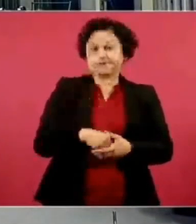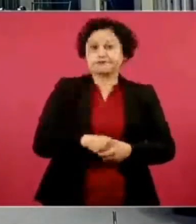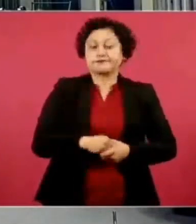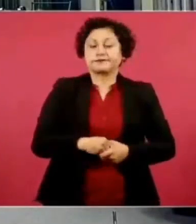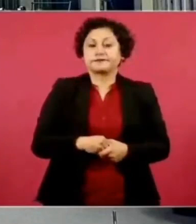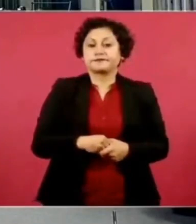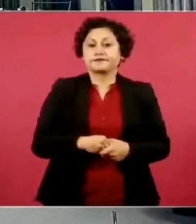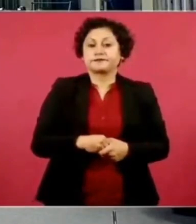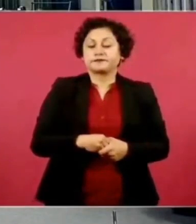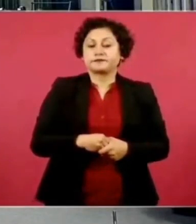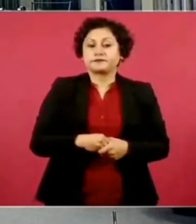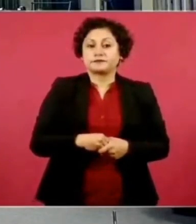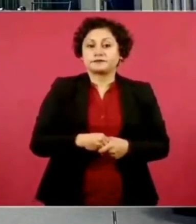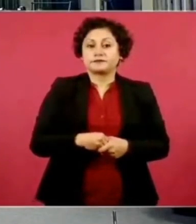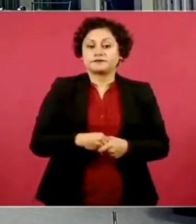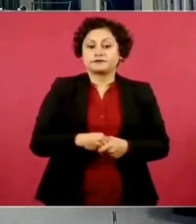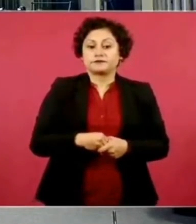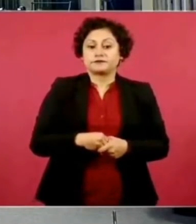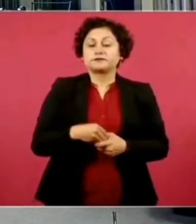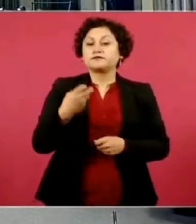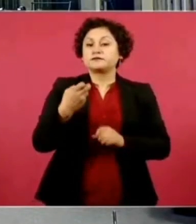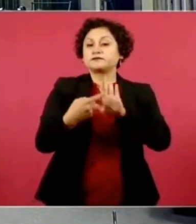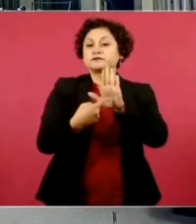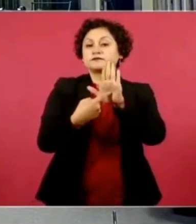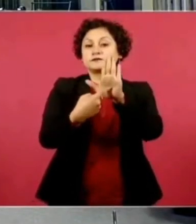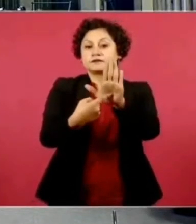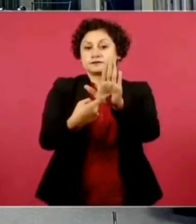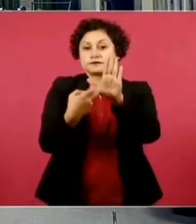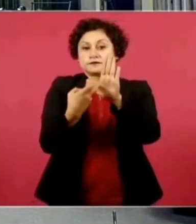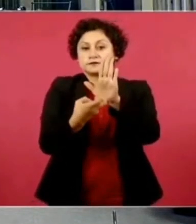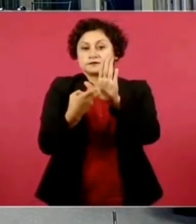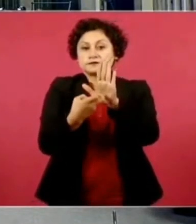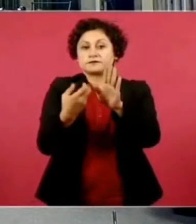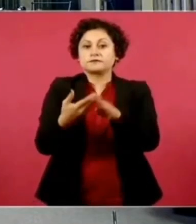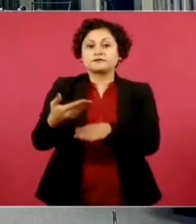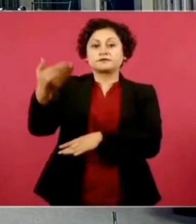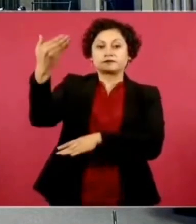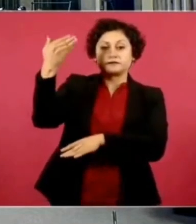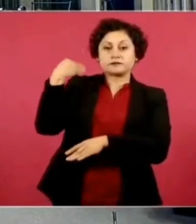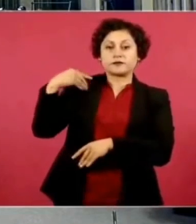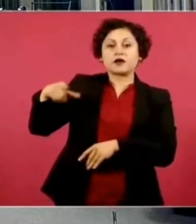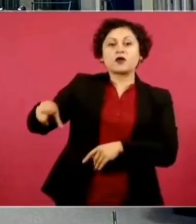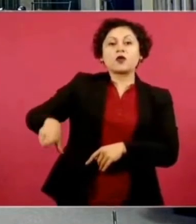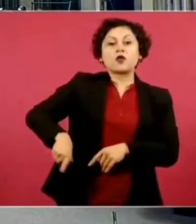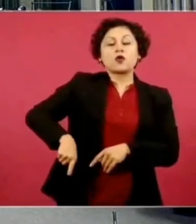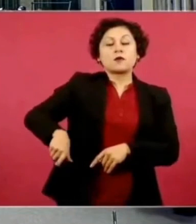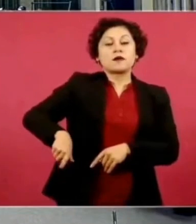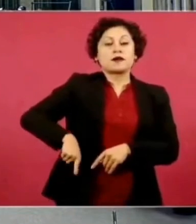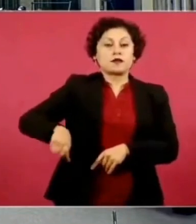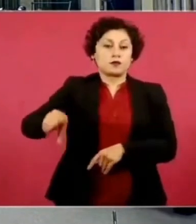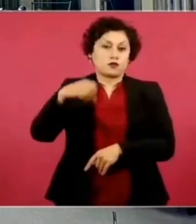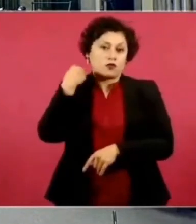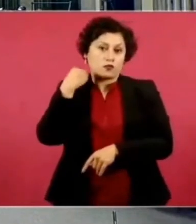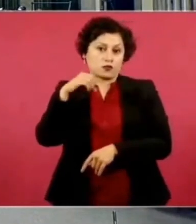esto es cuando estaba de gobernador en Oaxaca, ¿verdad? Sí.